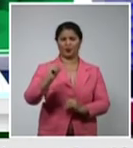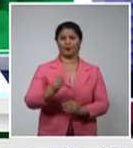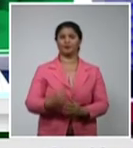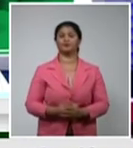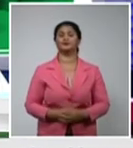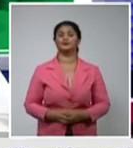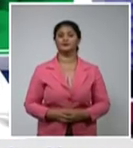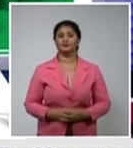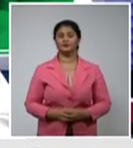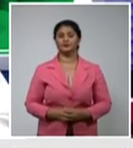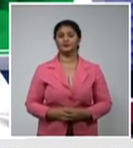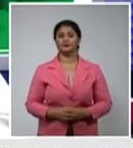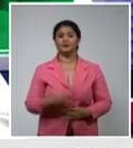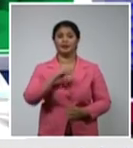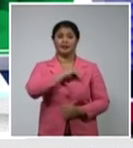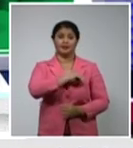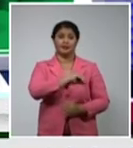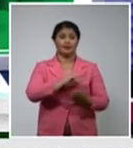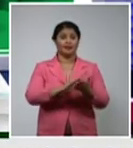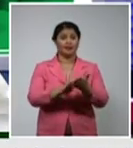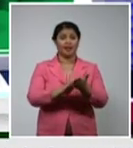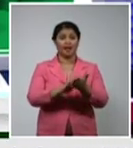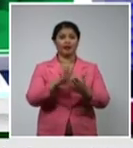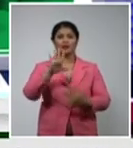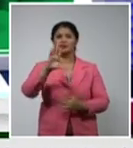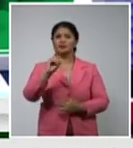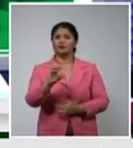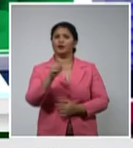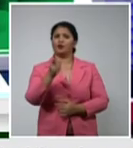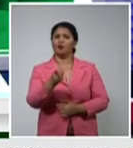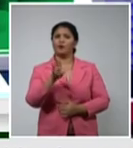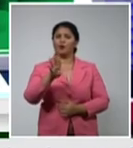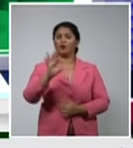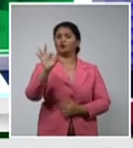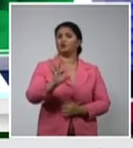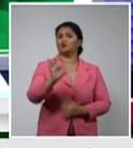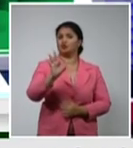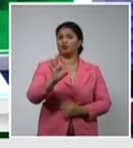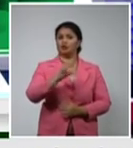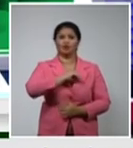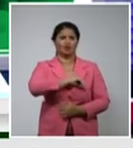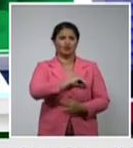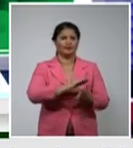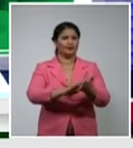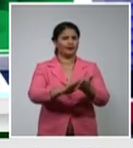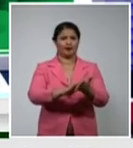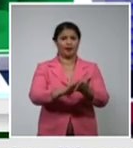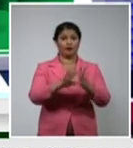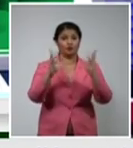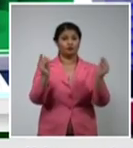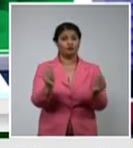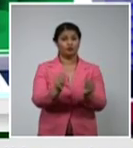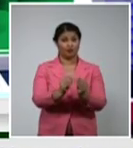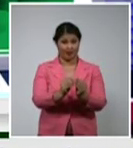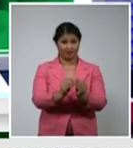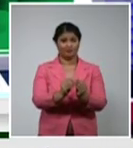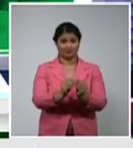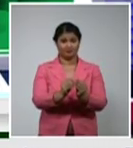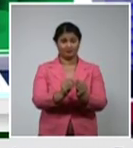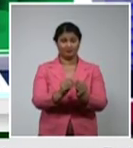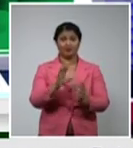Asintomático el 50,4% de todos los diagnosticados ayer. En el acumulado es el